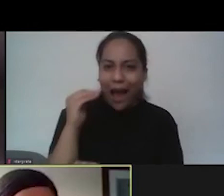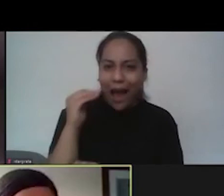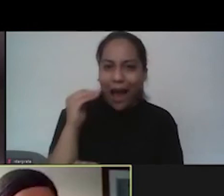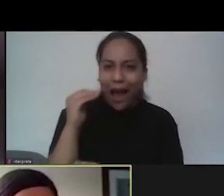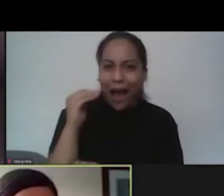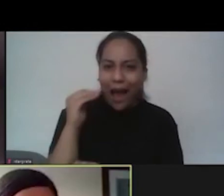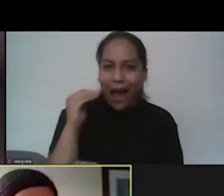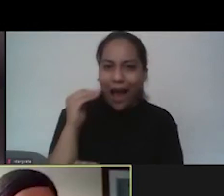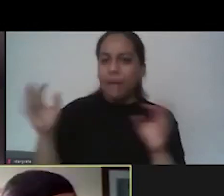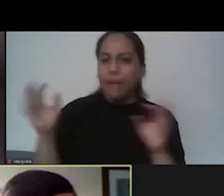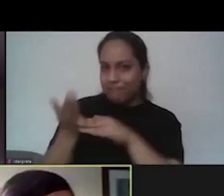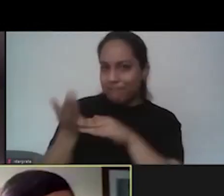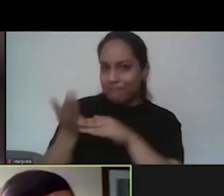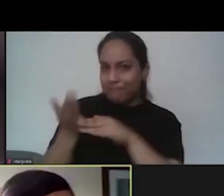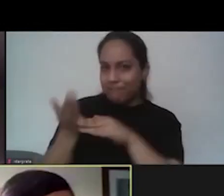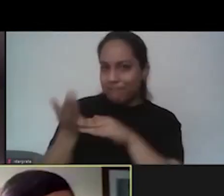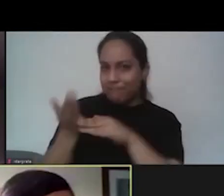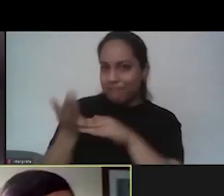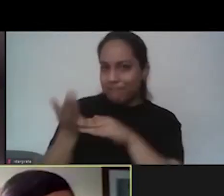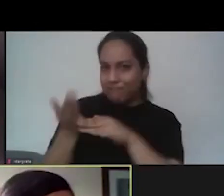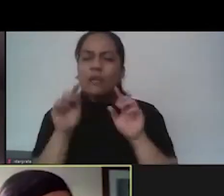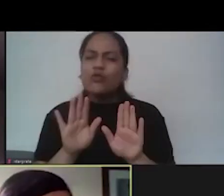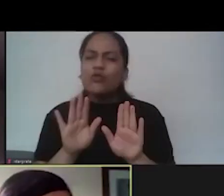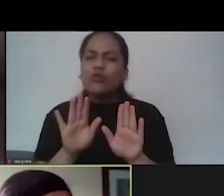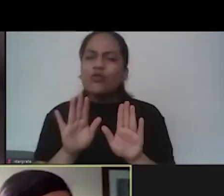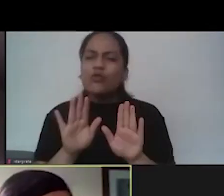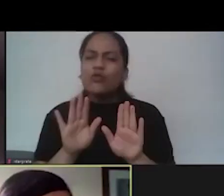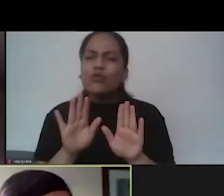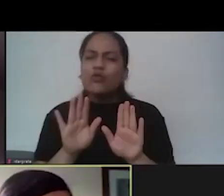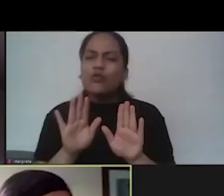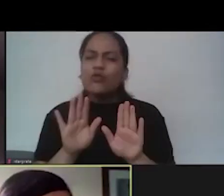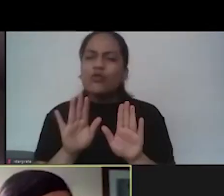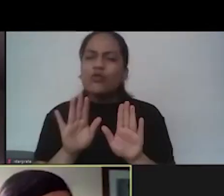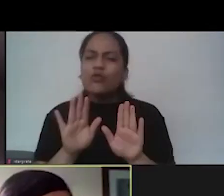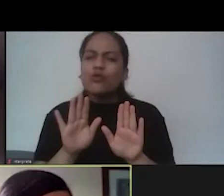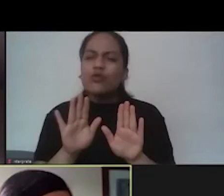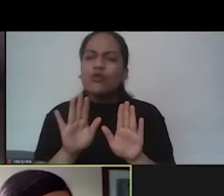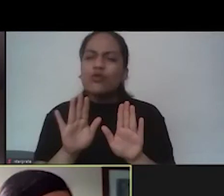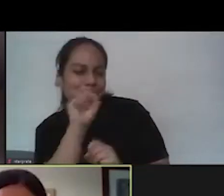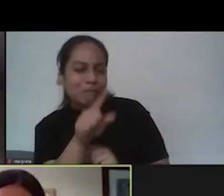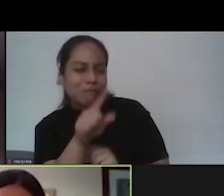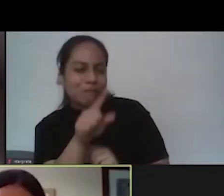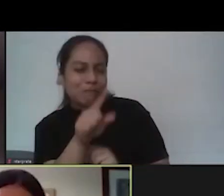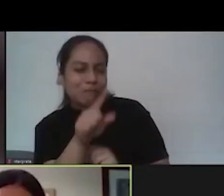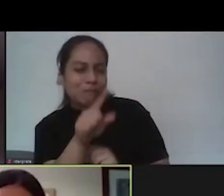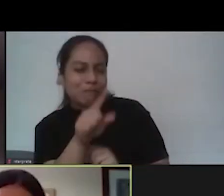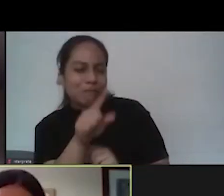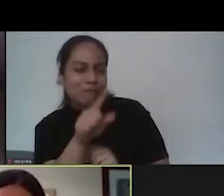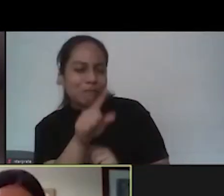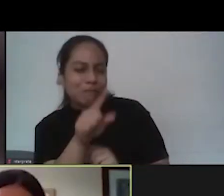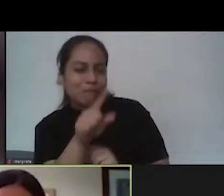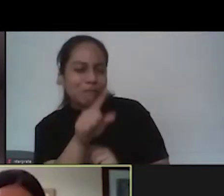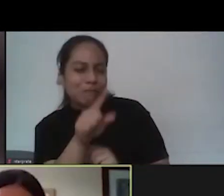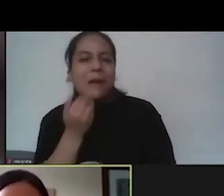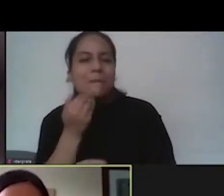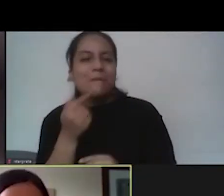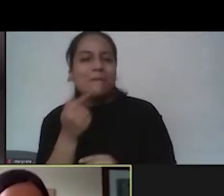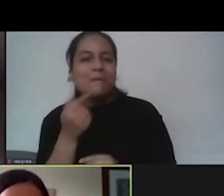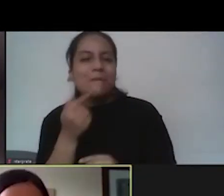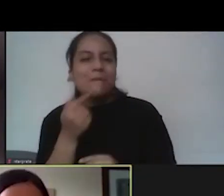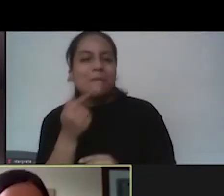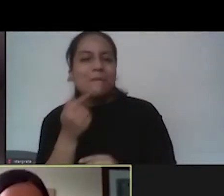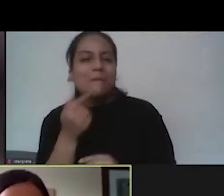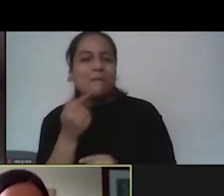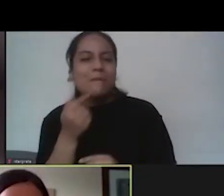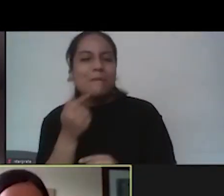de comentar y demás. Pero lo siguiente sería pronto si nos puedes como profundizar un poco la idea de qué pasa con el